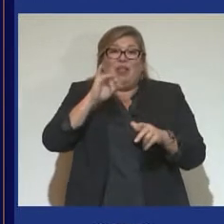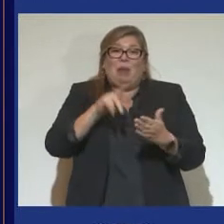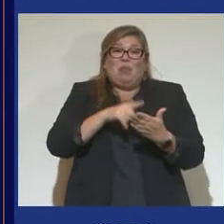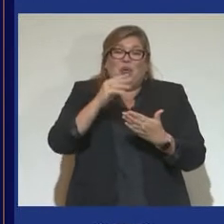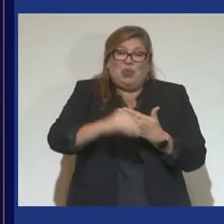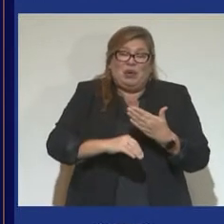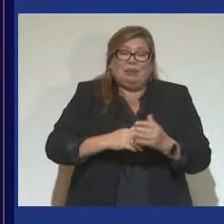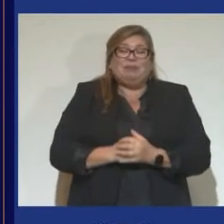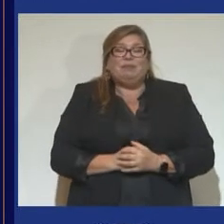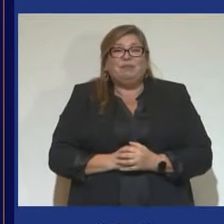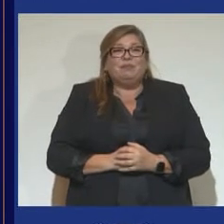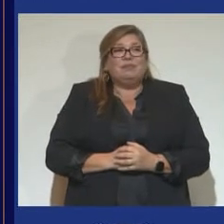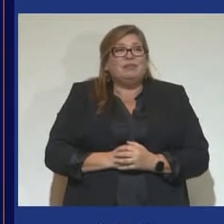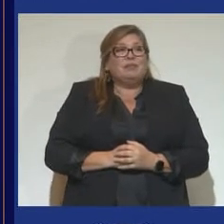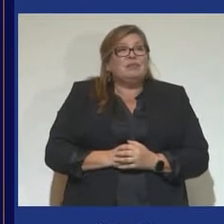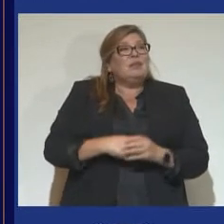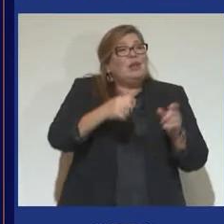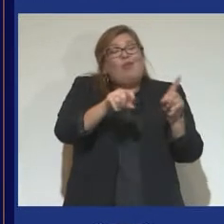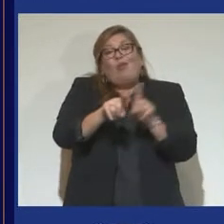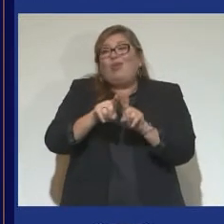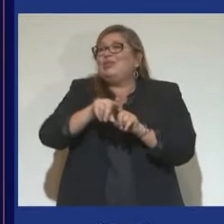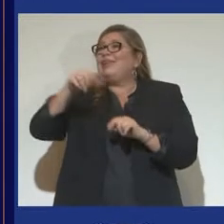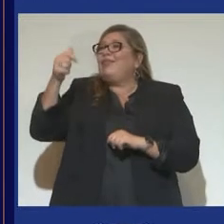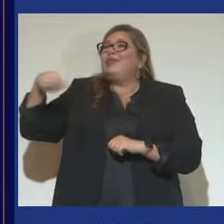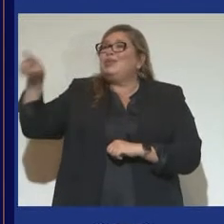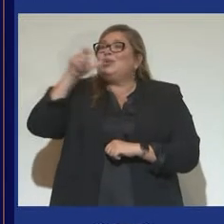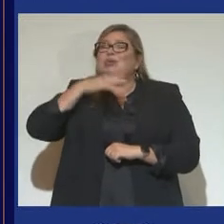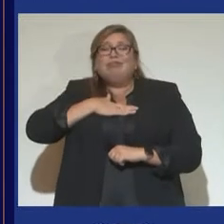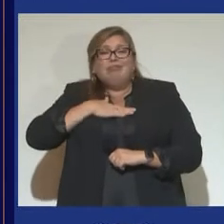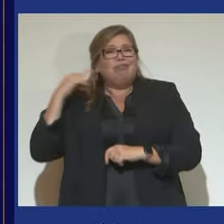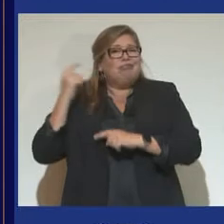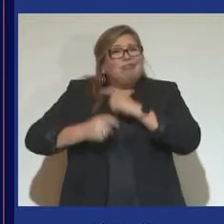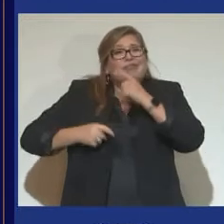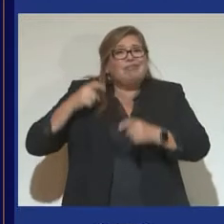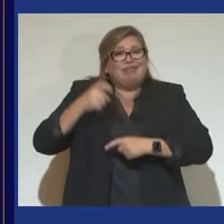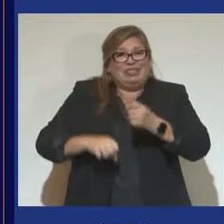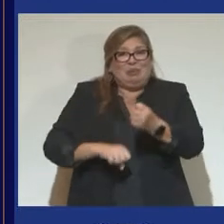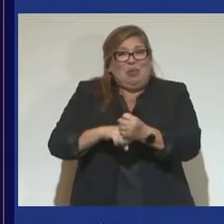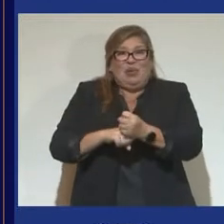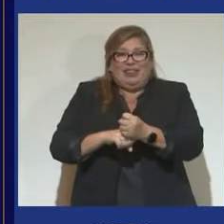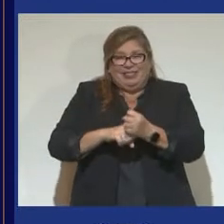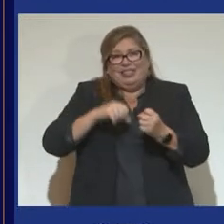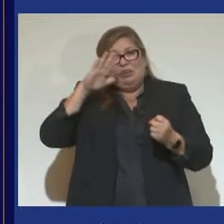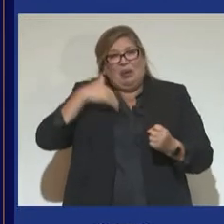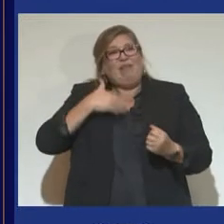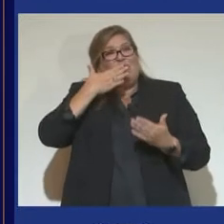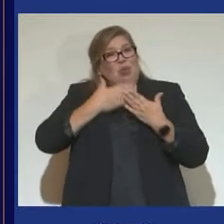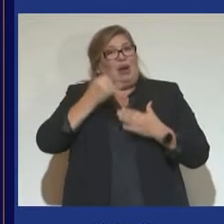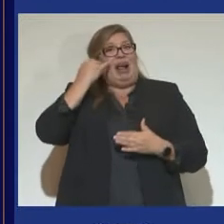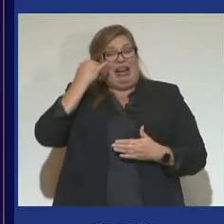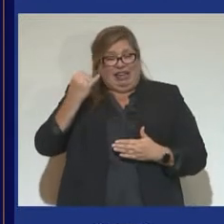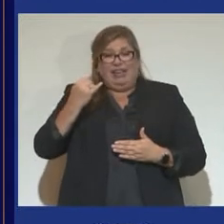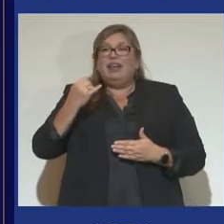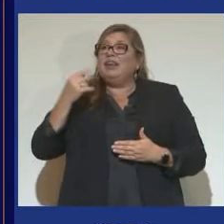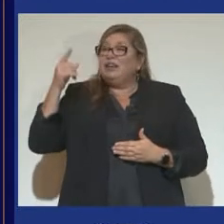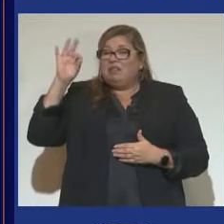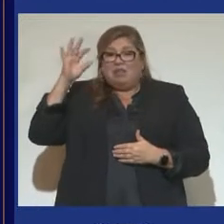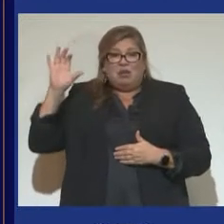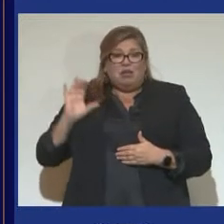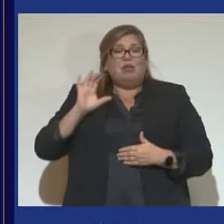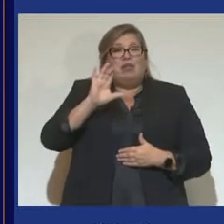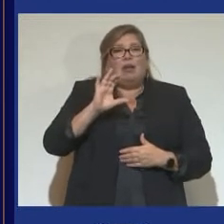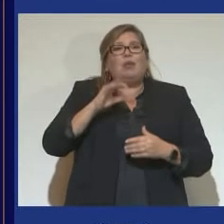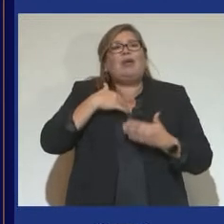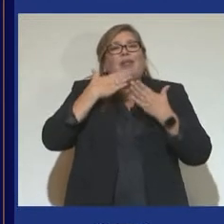y también pudimos ajustarnos o igualar apoyo filantrópico son a ideas que han generado apoyo y quiero